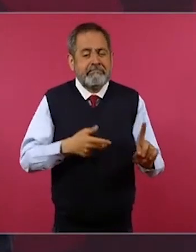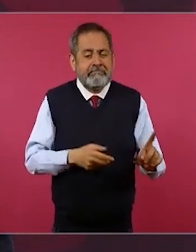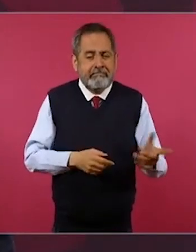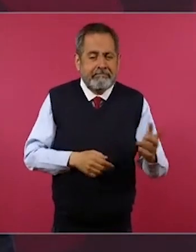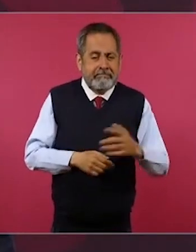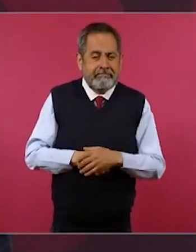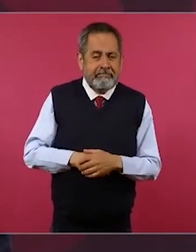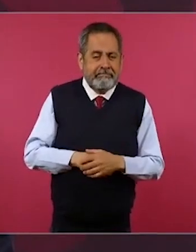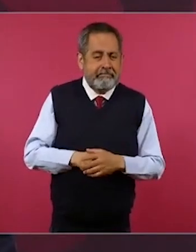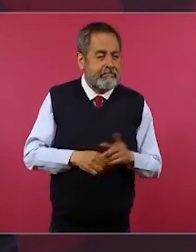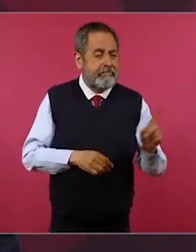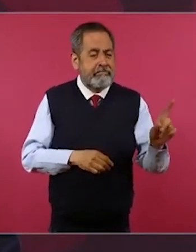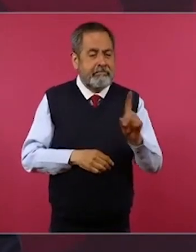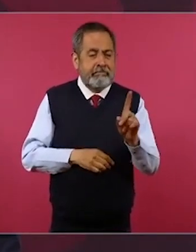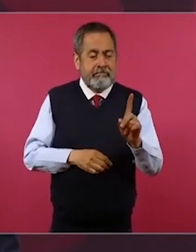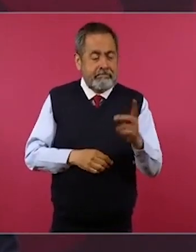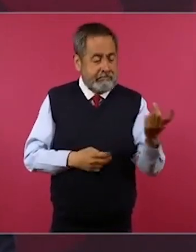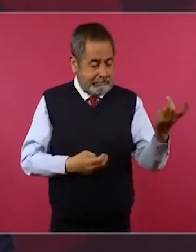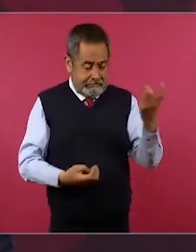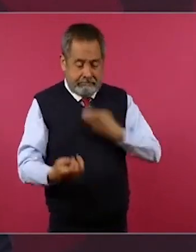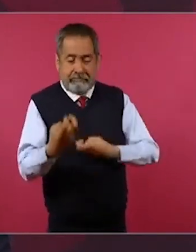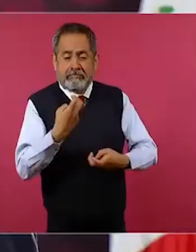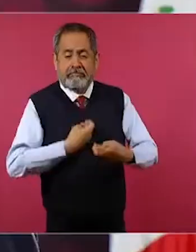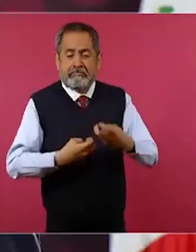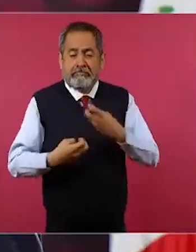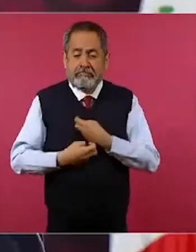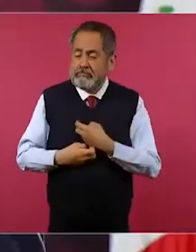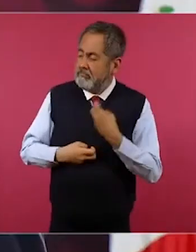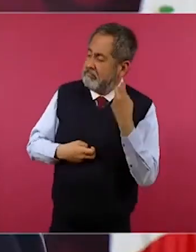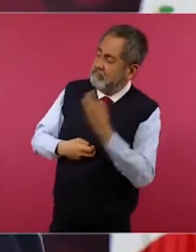que vino a calumniarme